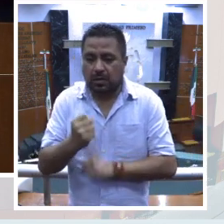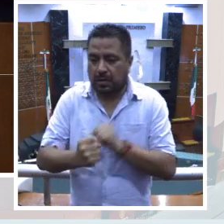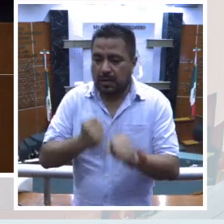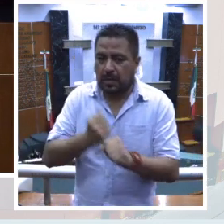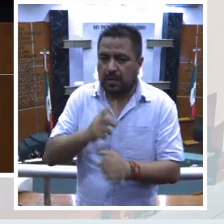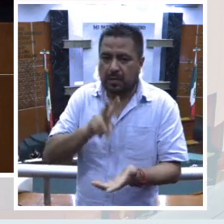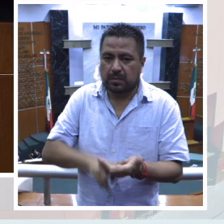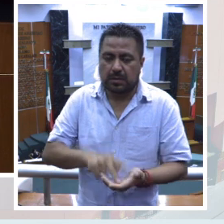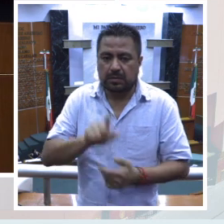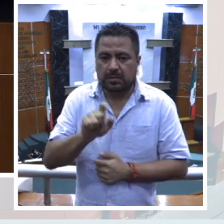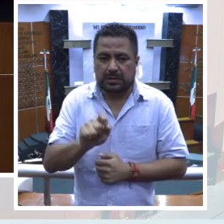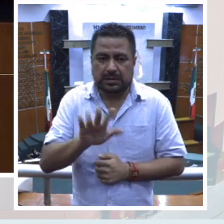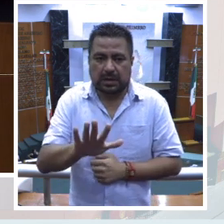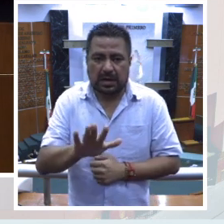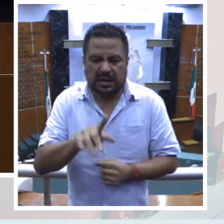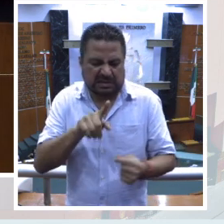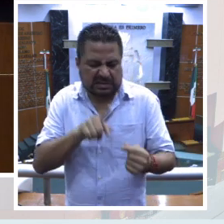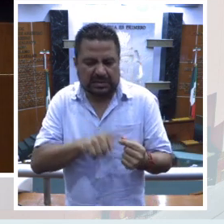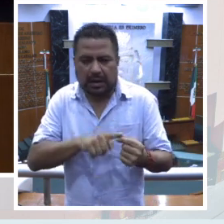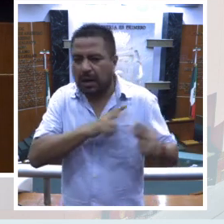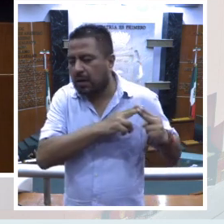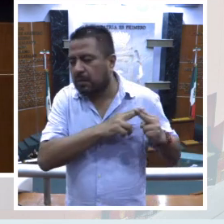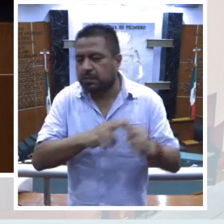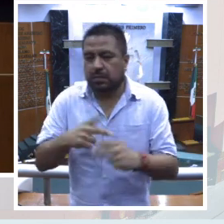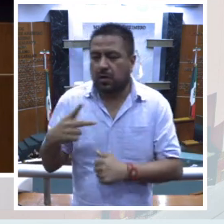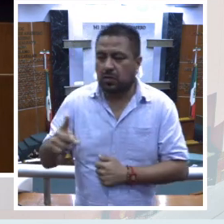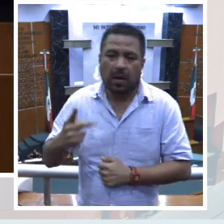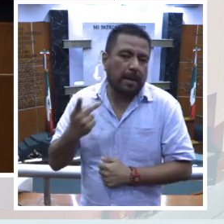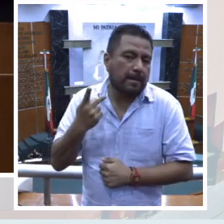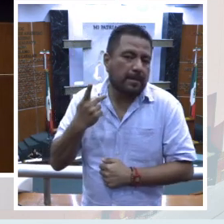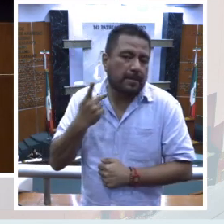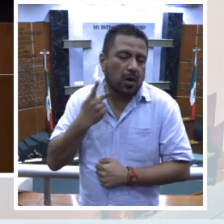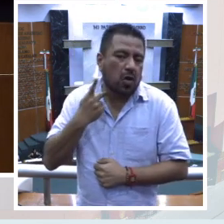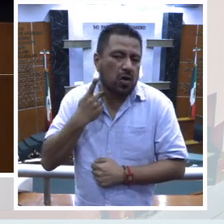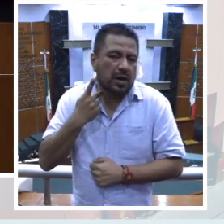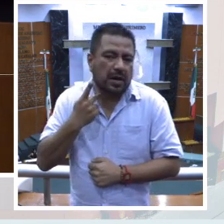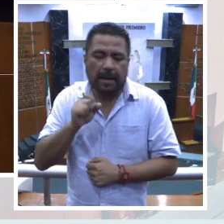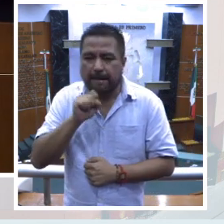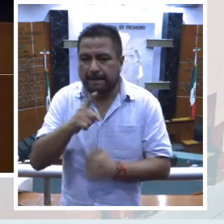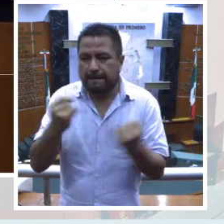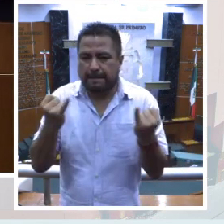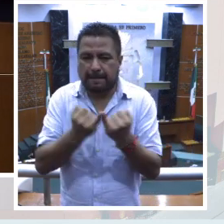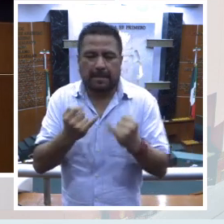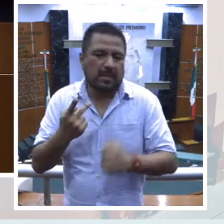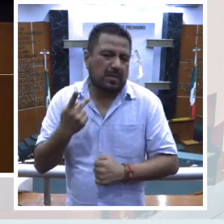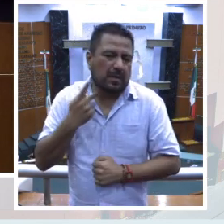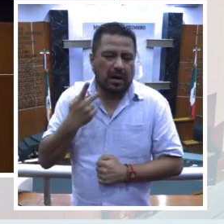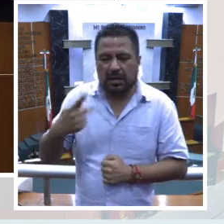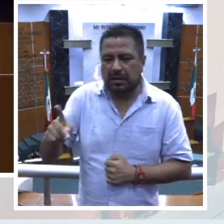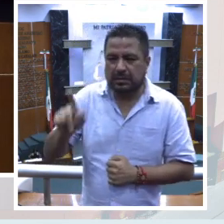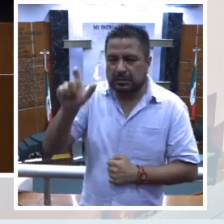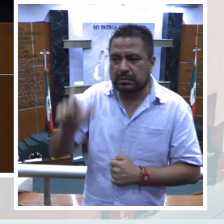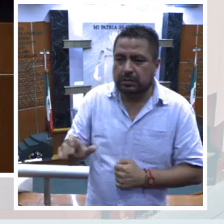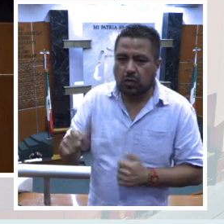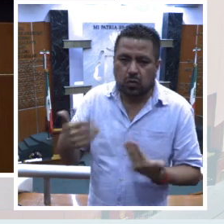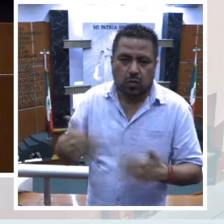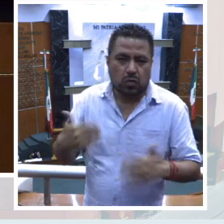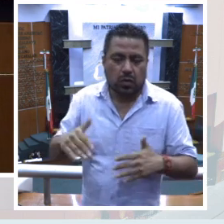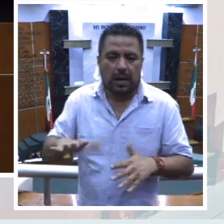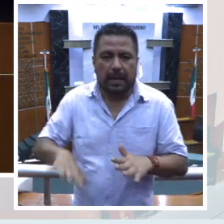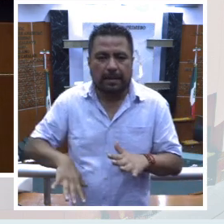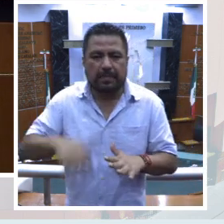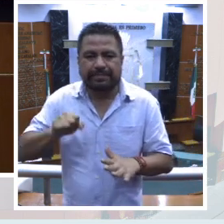2025 a quien su trayectoria política y de su y de legislador se haya destacado y